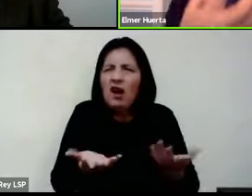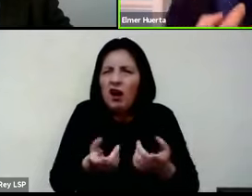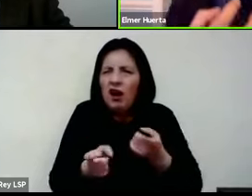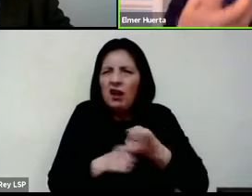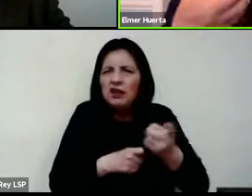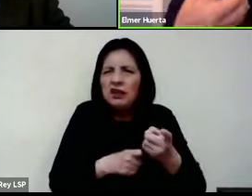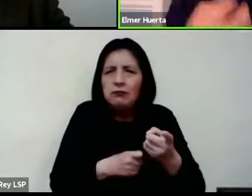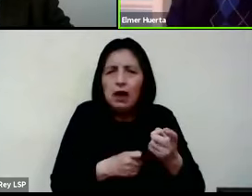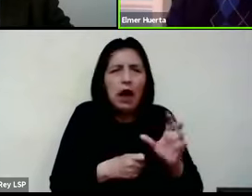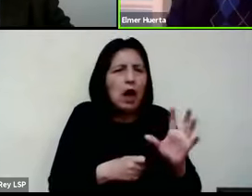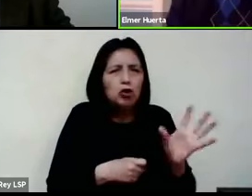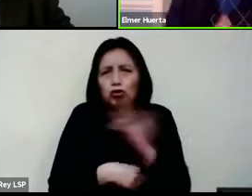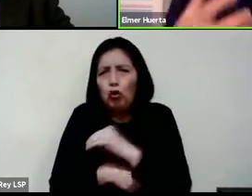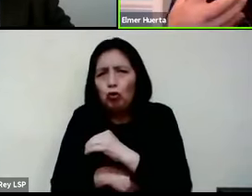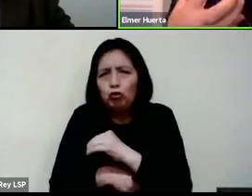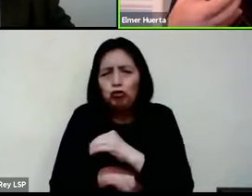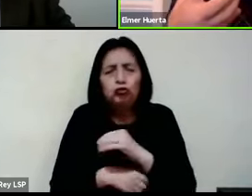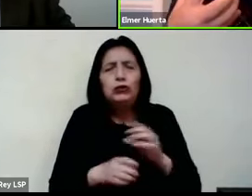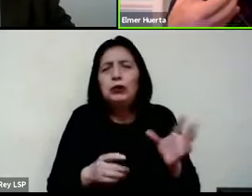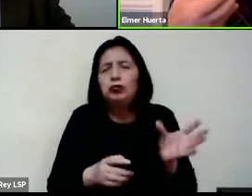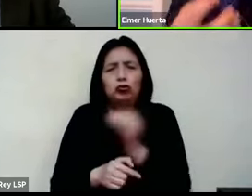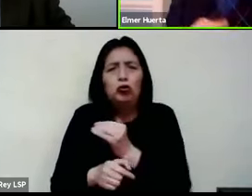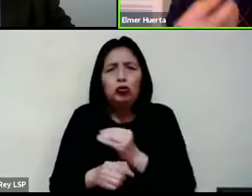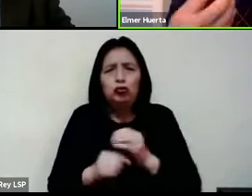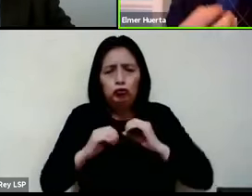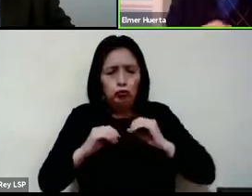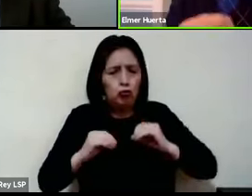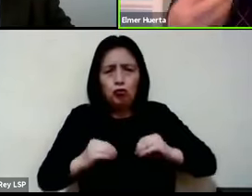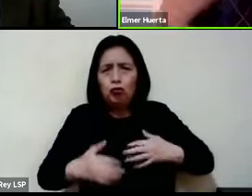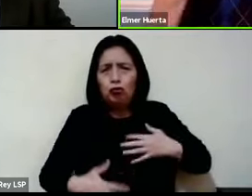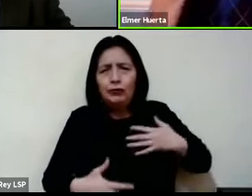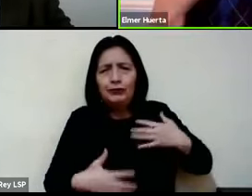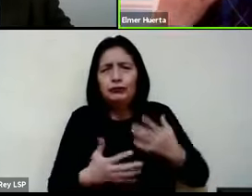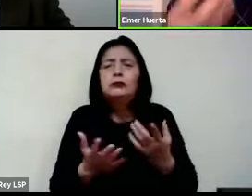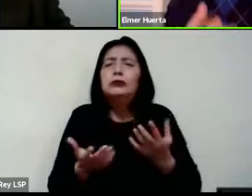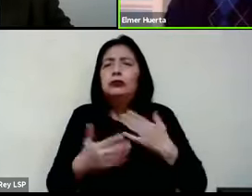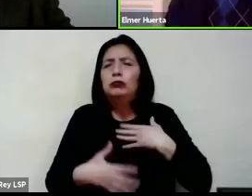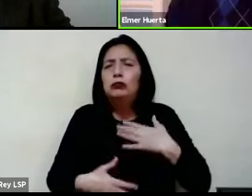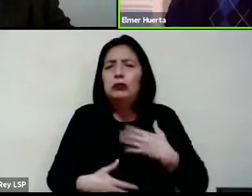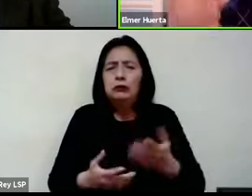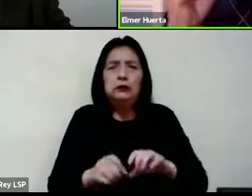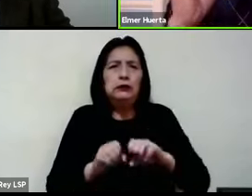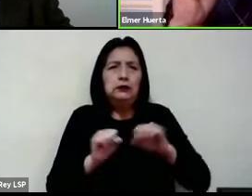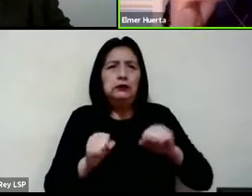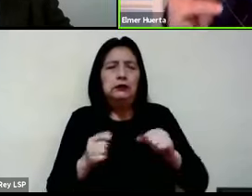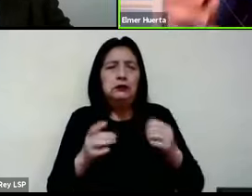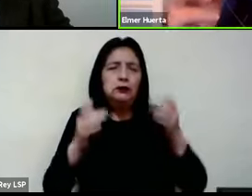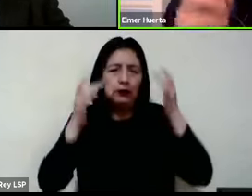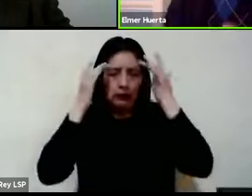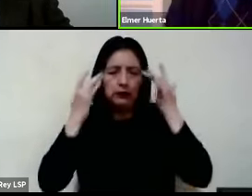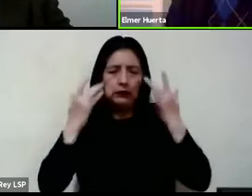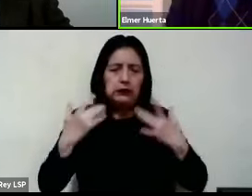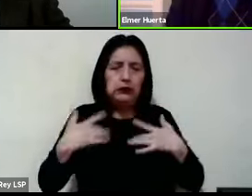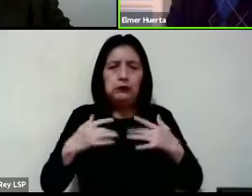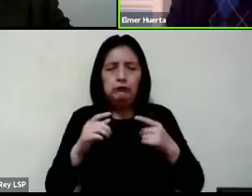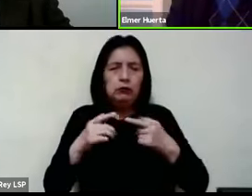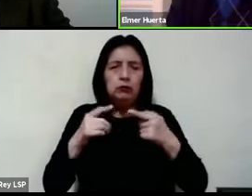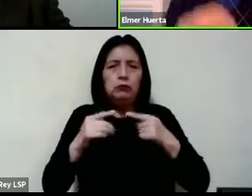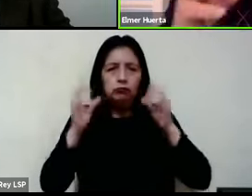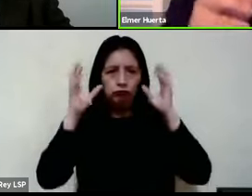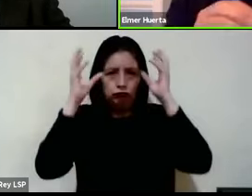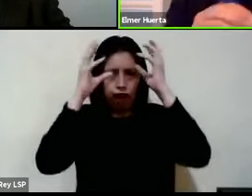prácticamente a todos los sistemas del organismo humano. al sistema nervioso, ataca directamente al